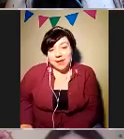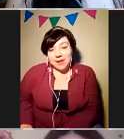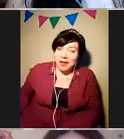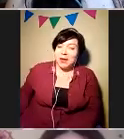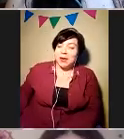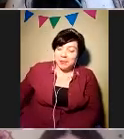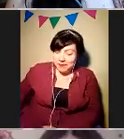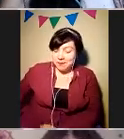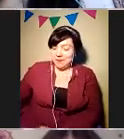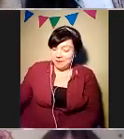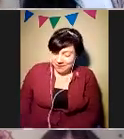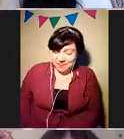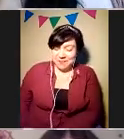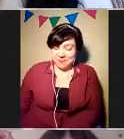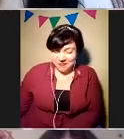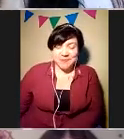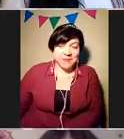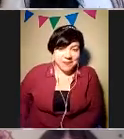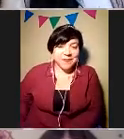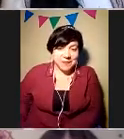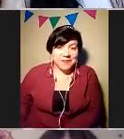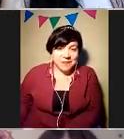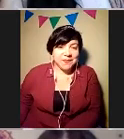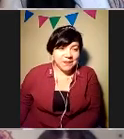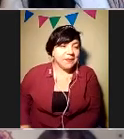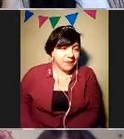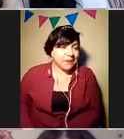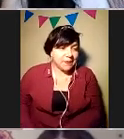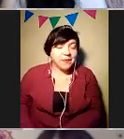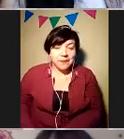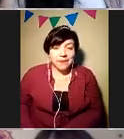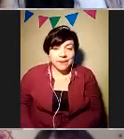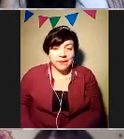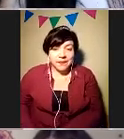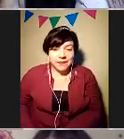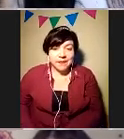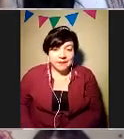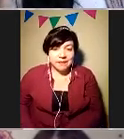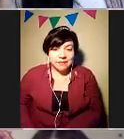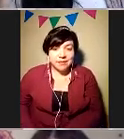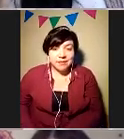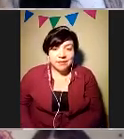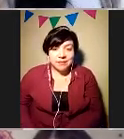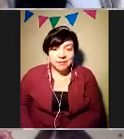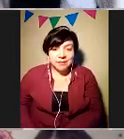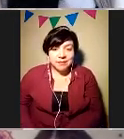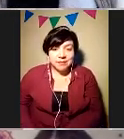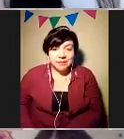usamos y por qué? Como dice aquí la amiga en el chat, que a veces hay ropa fea, pero que igual la gente la